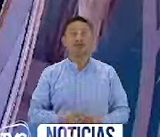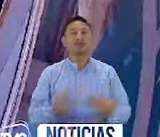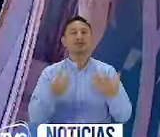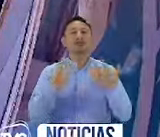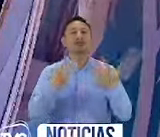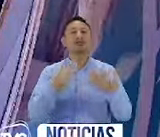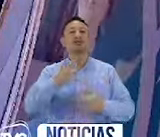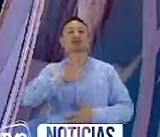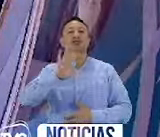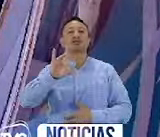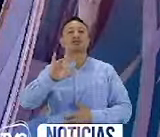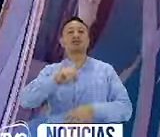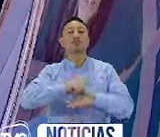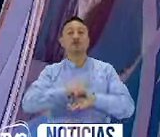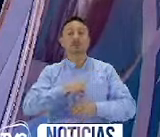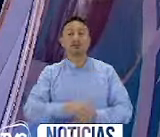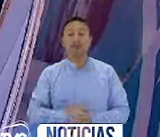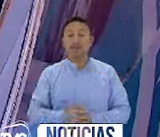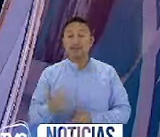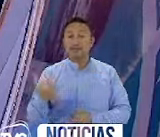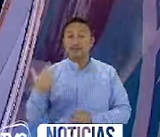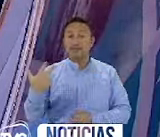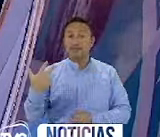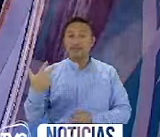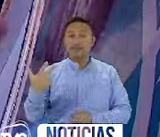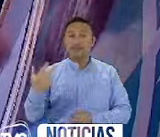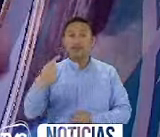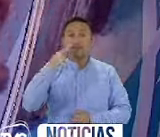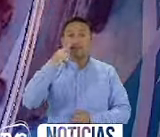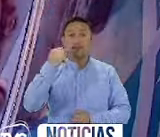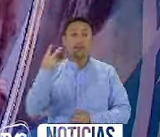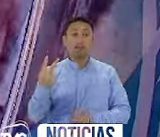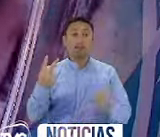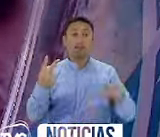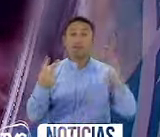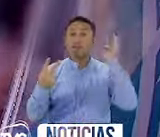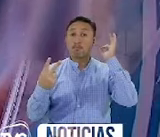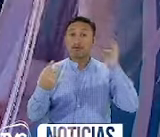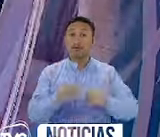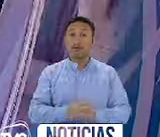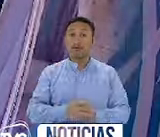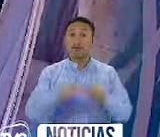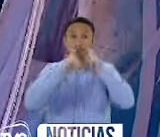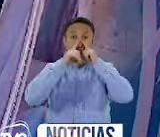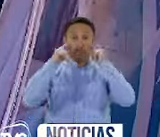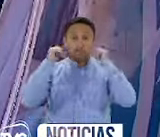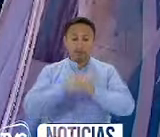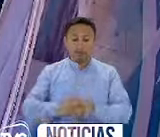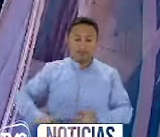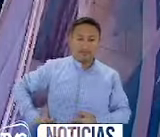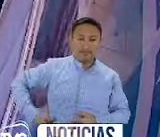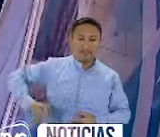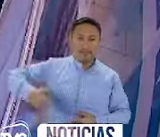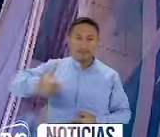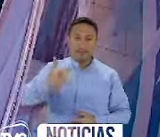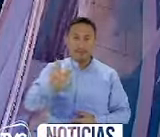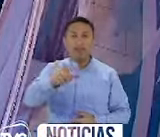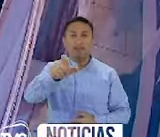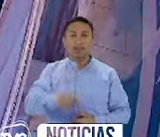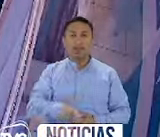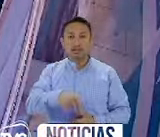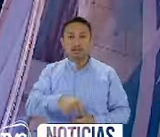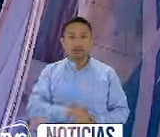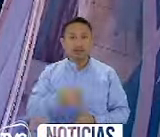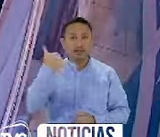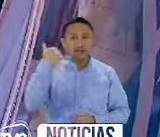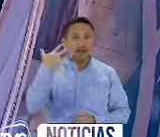7:58 p.m. Son tres. Dos hombres y una mujer. El de la mascarilla, armado, fue donde la cliente y le quitó el celular en medio